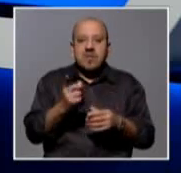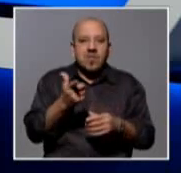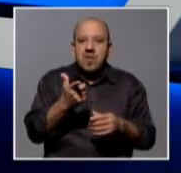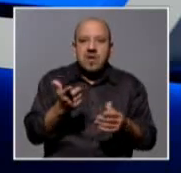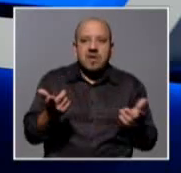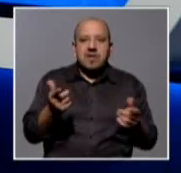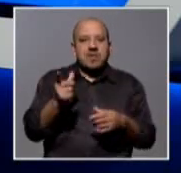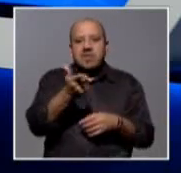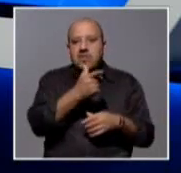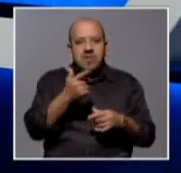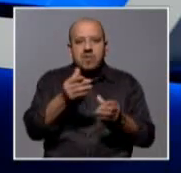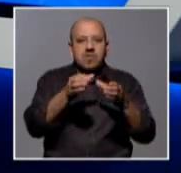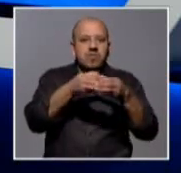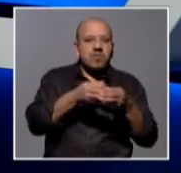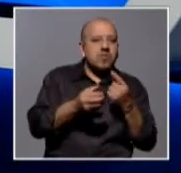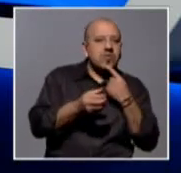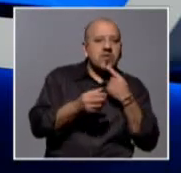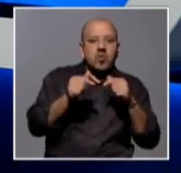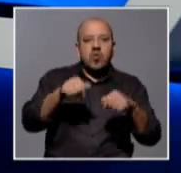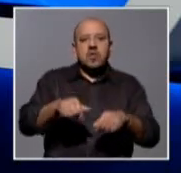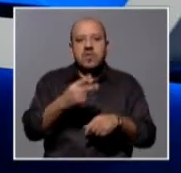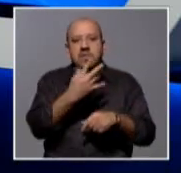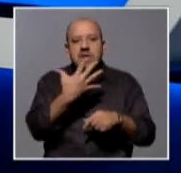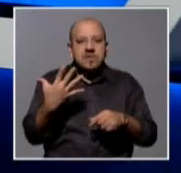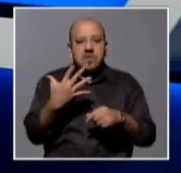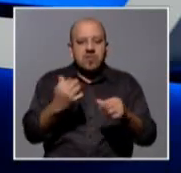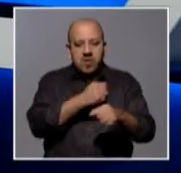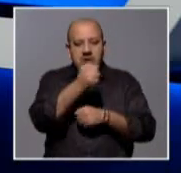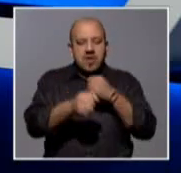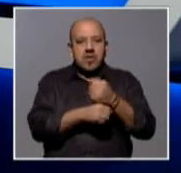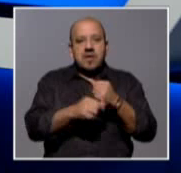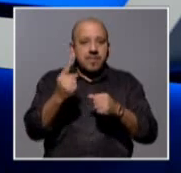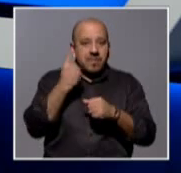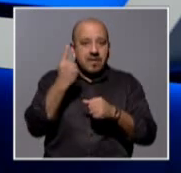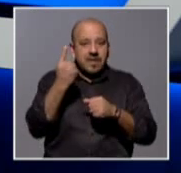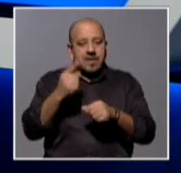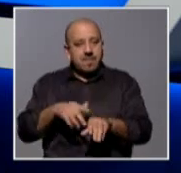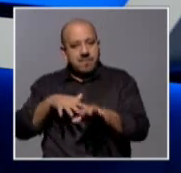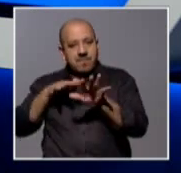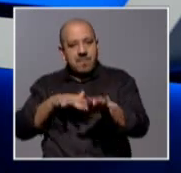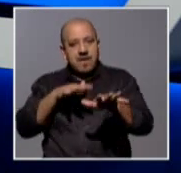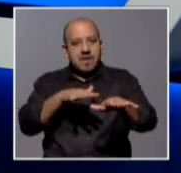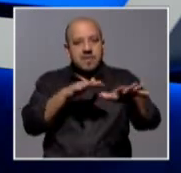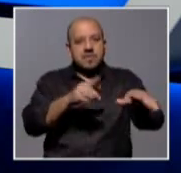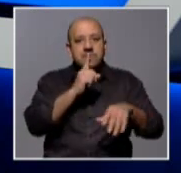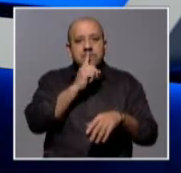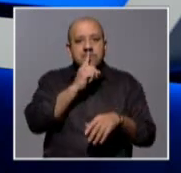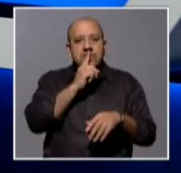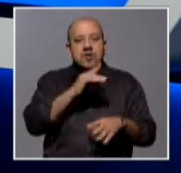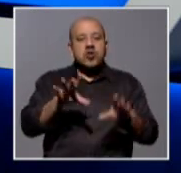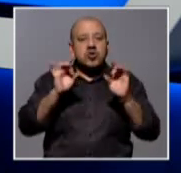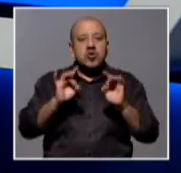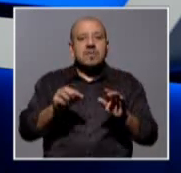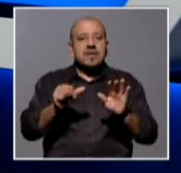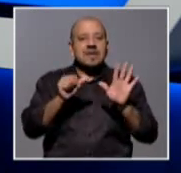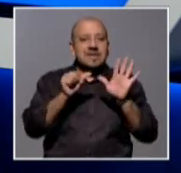o bandos. Hoy se cumplen 25 años de la primera marcha del silencio. Solo quedan 6 madres vivas